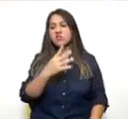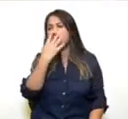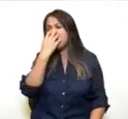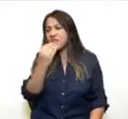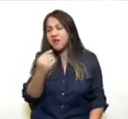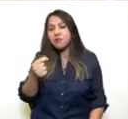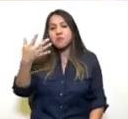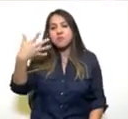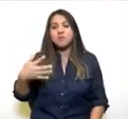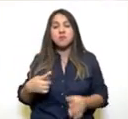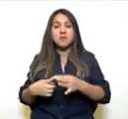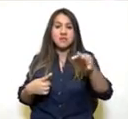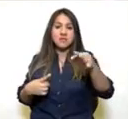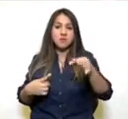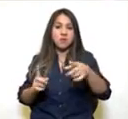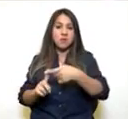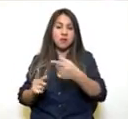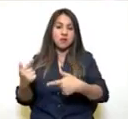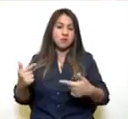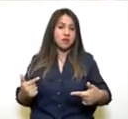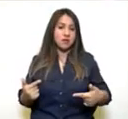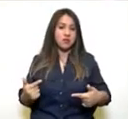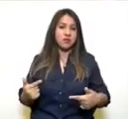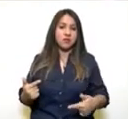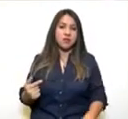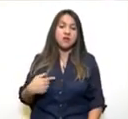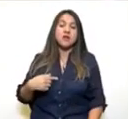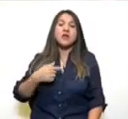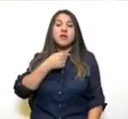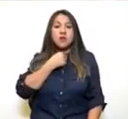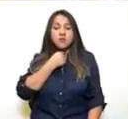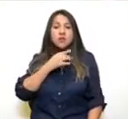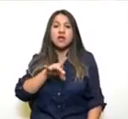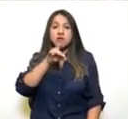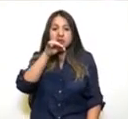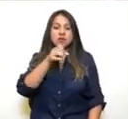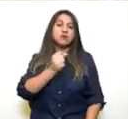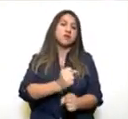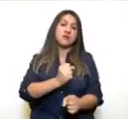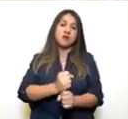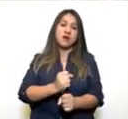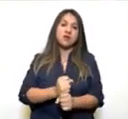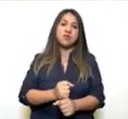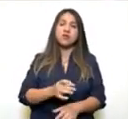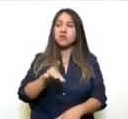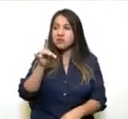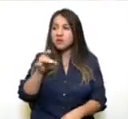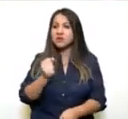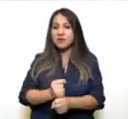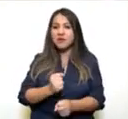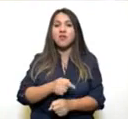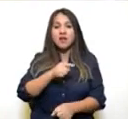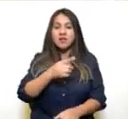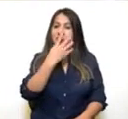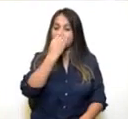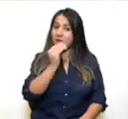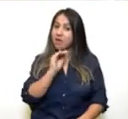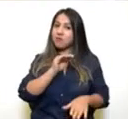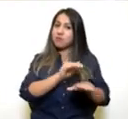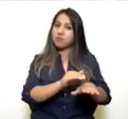principio de los partidos le atrae encontrar una pega un trabajo y